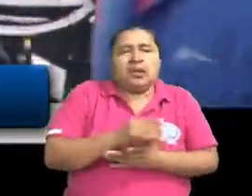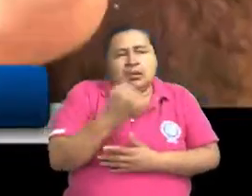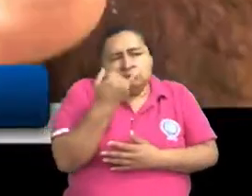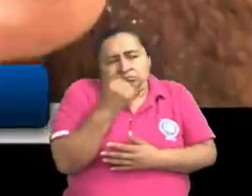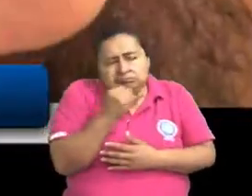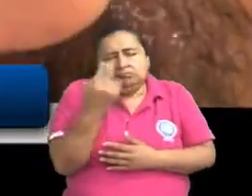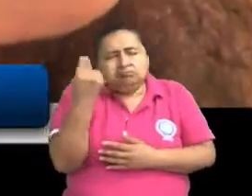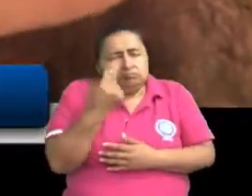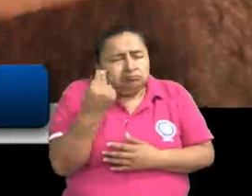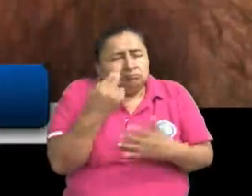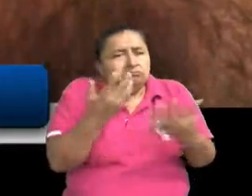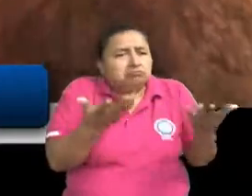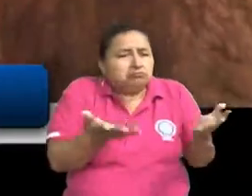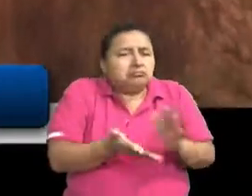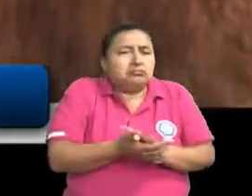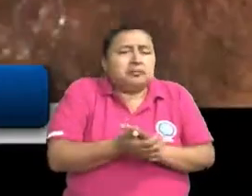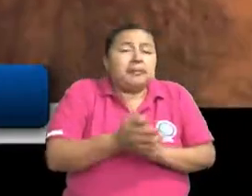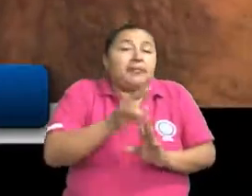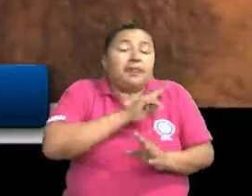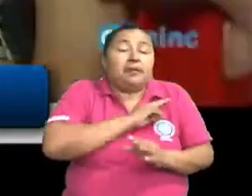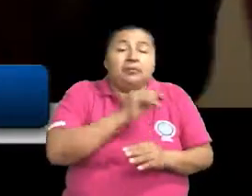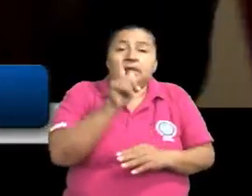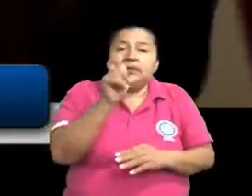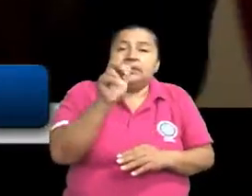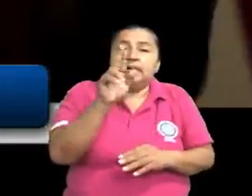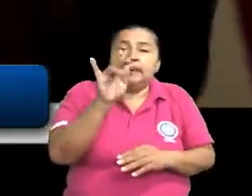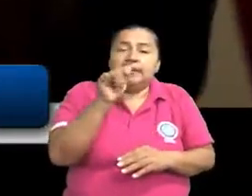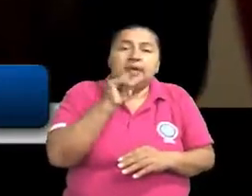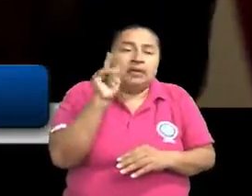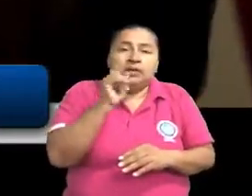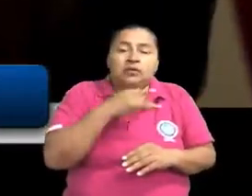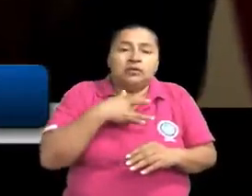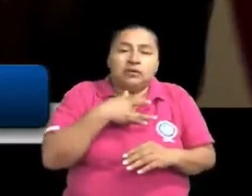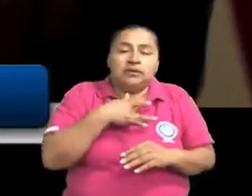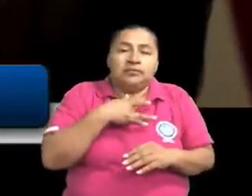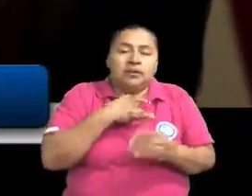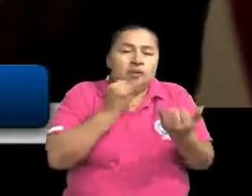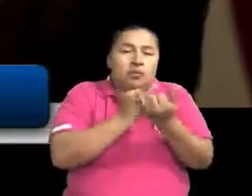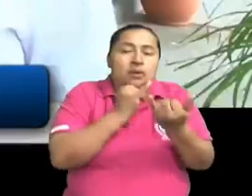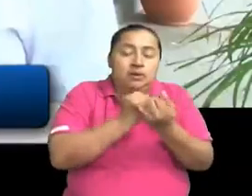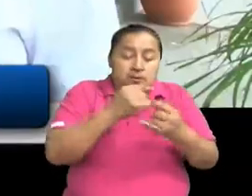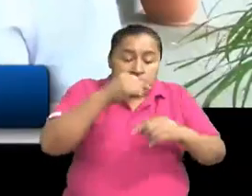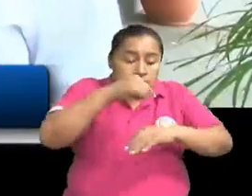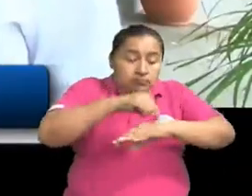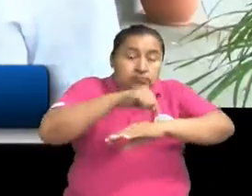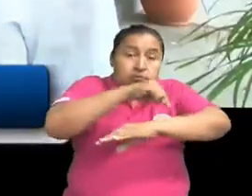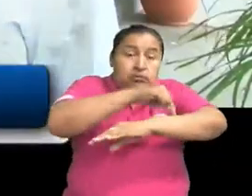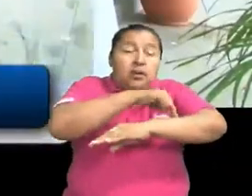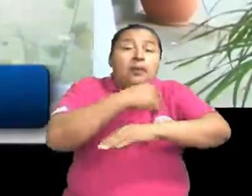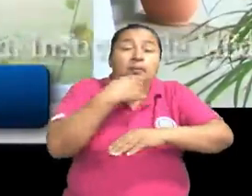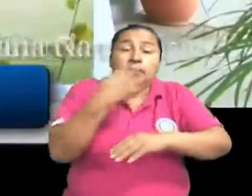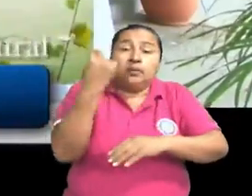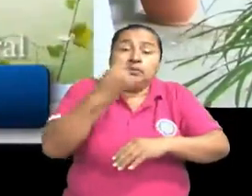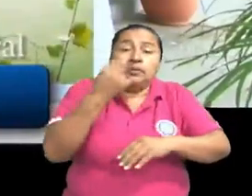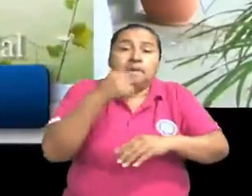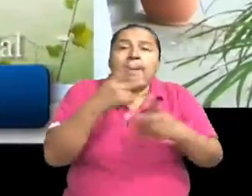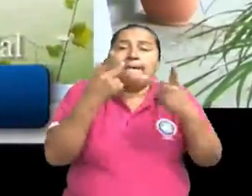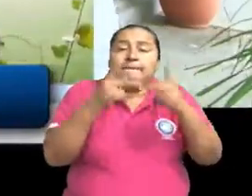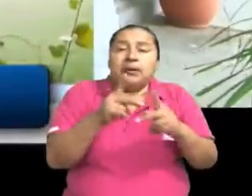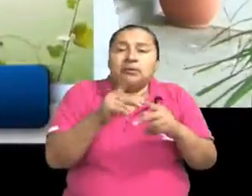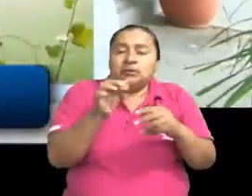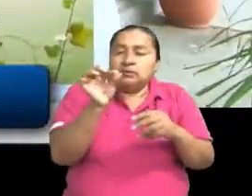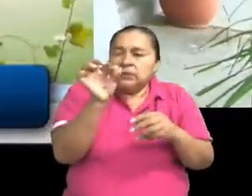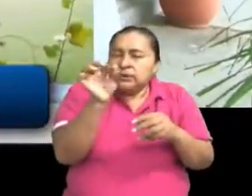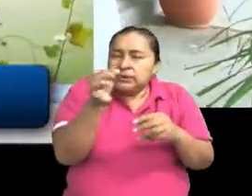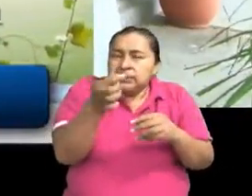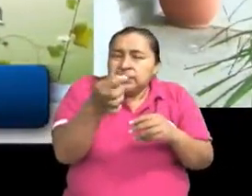utilizan, hay una terapia que no es necesariamente, es igual de acupuntura, porque utilizamos, pero son semillitas